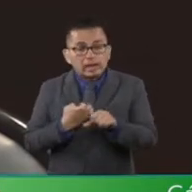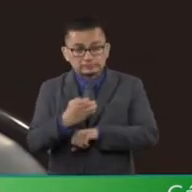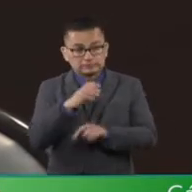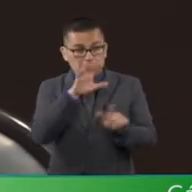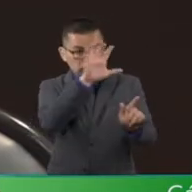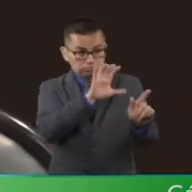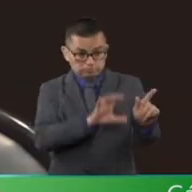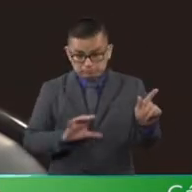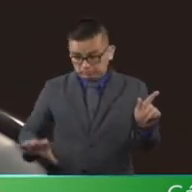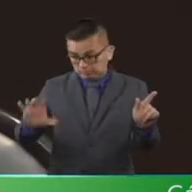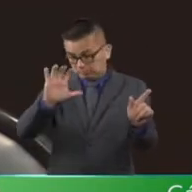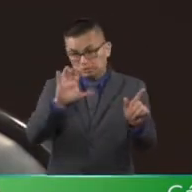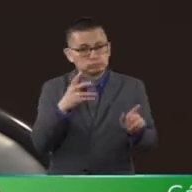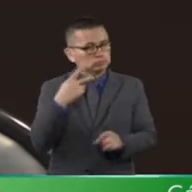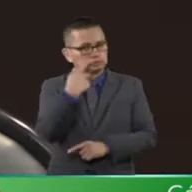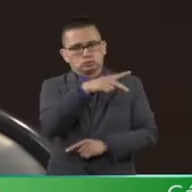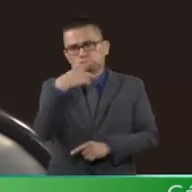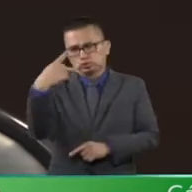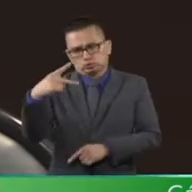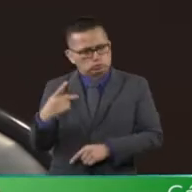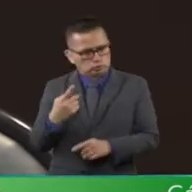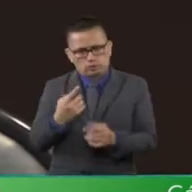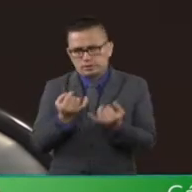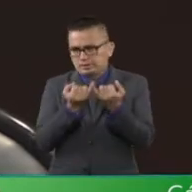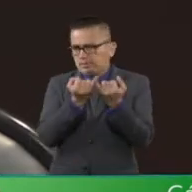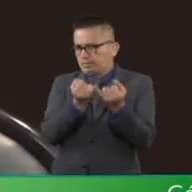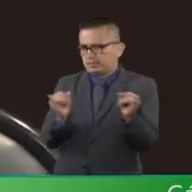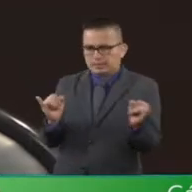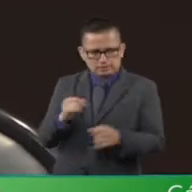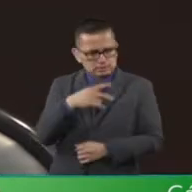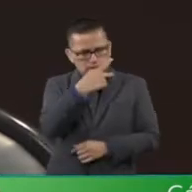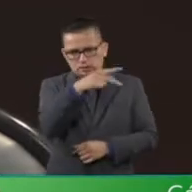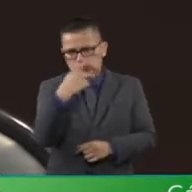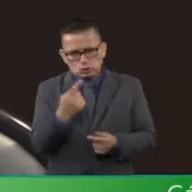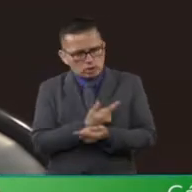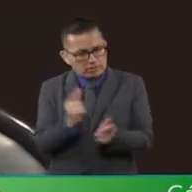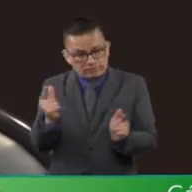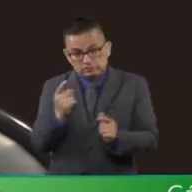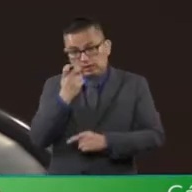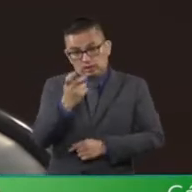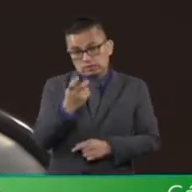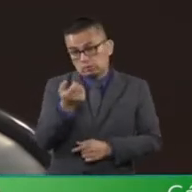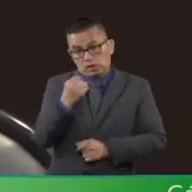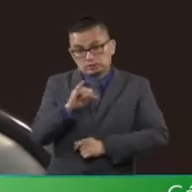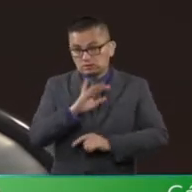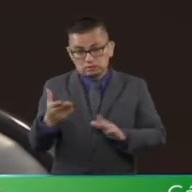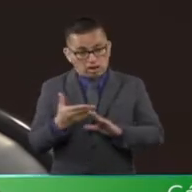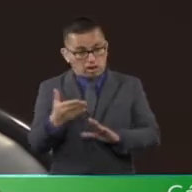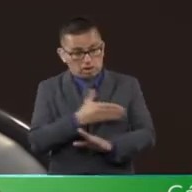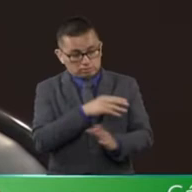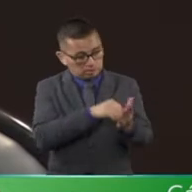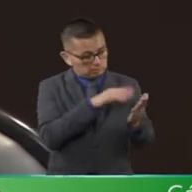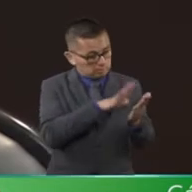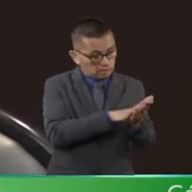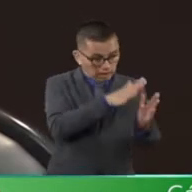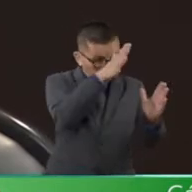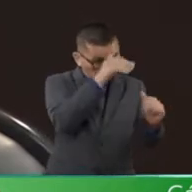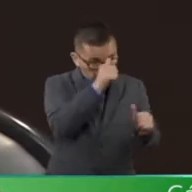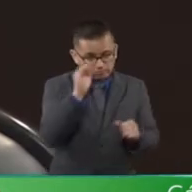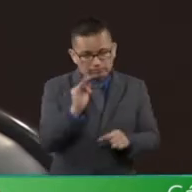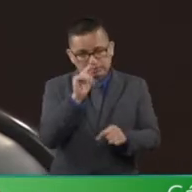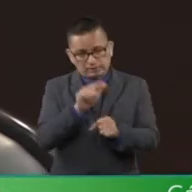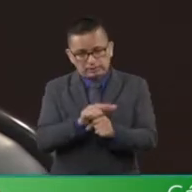deben renunciar a ejercer la autonomía que les otorga el el pacto Federal las y los